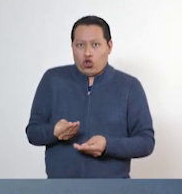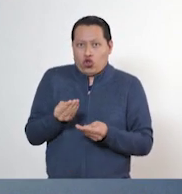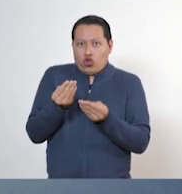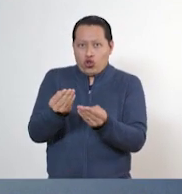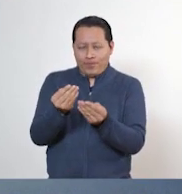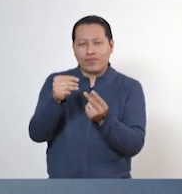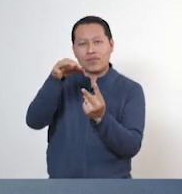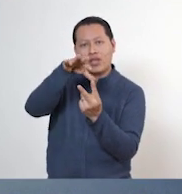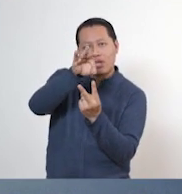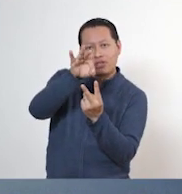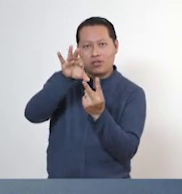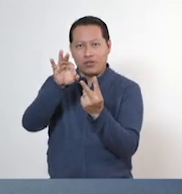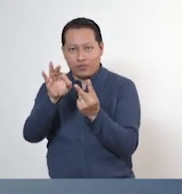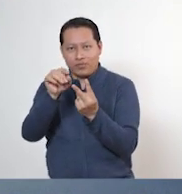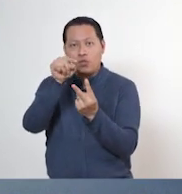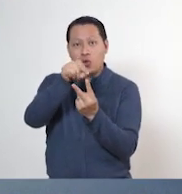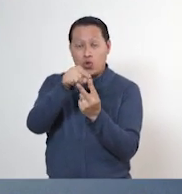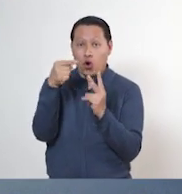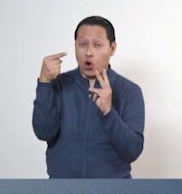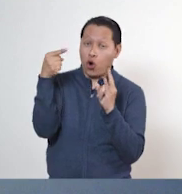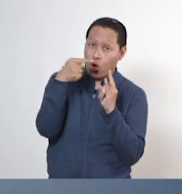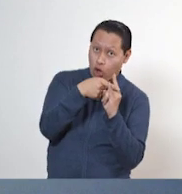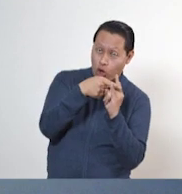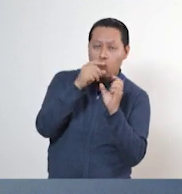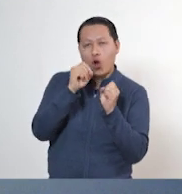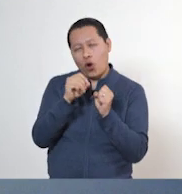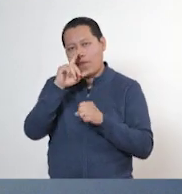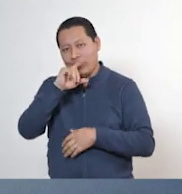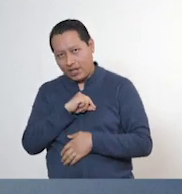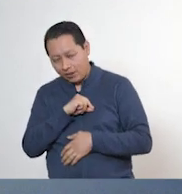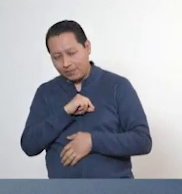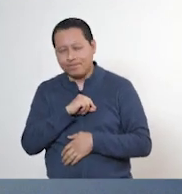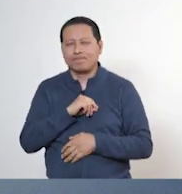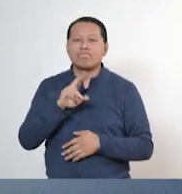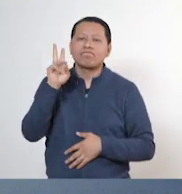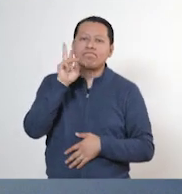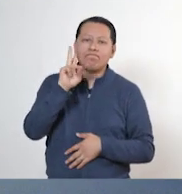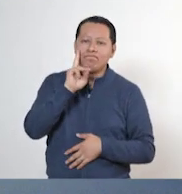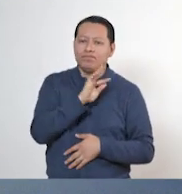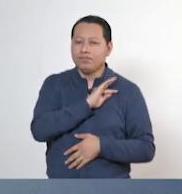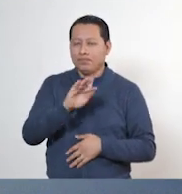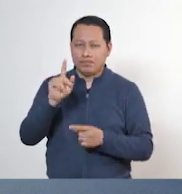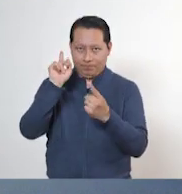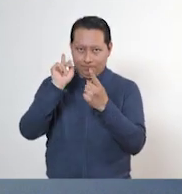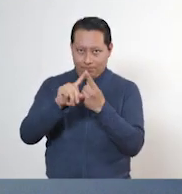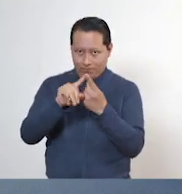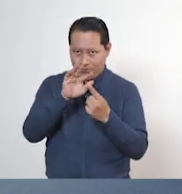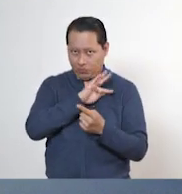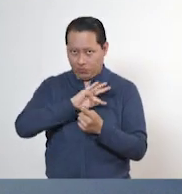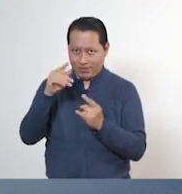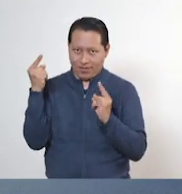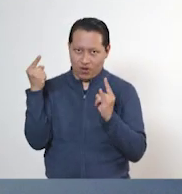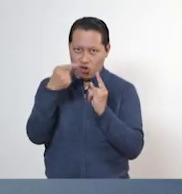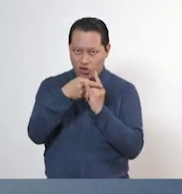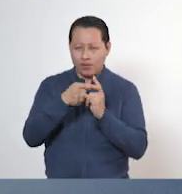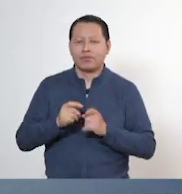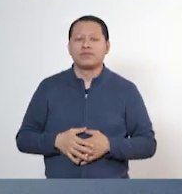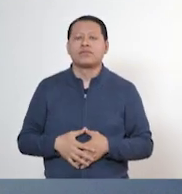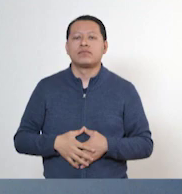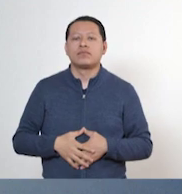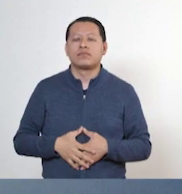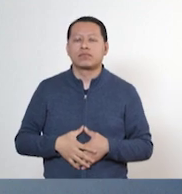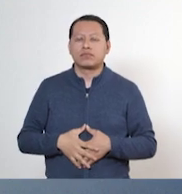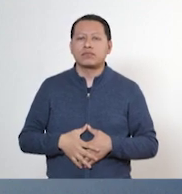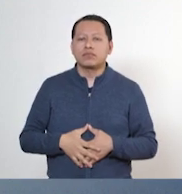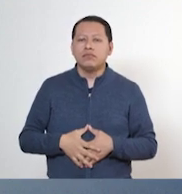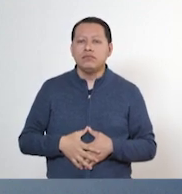una metes gol y con la otra fallas. ¿Sale? Sale. De acuerdo. Muy bien, vamos al primer tiro para meter gol.